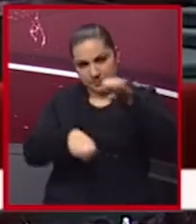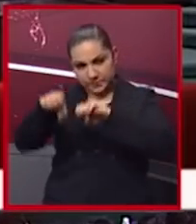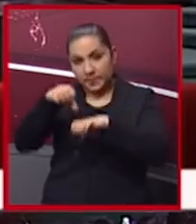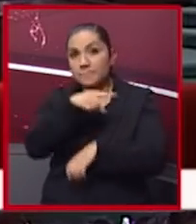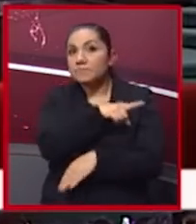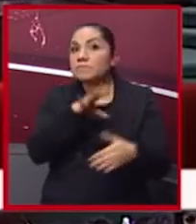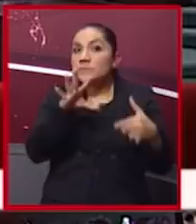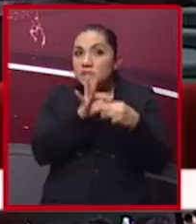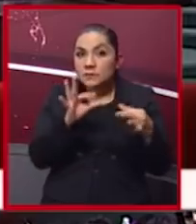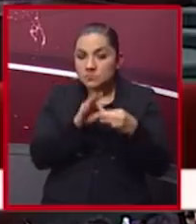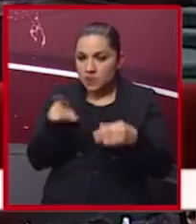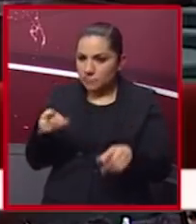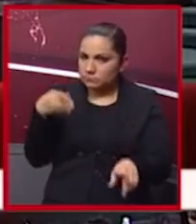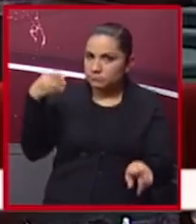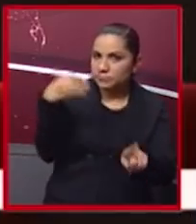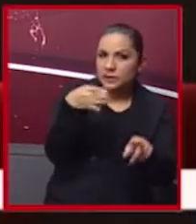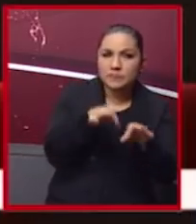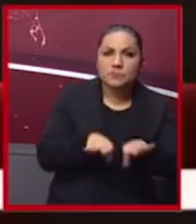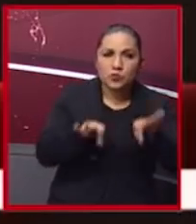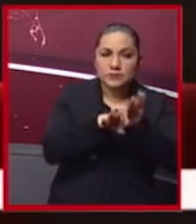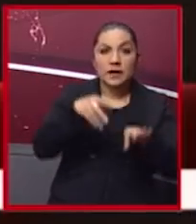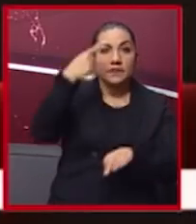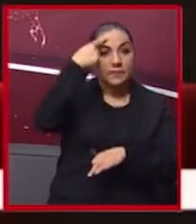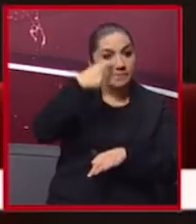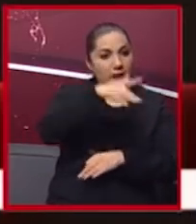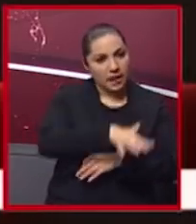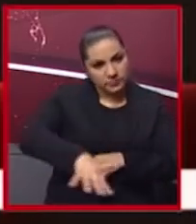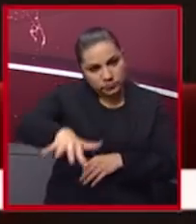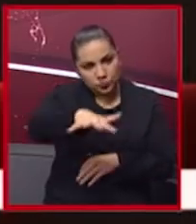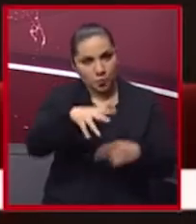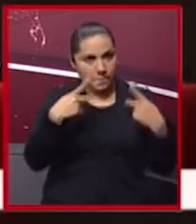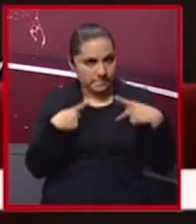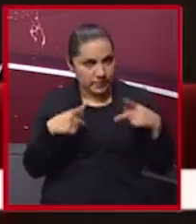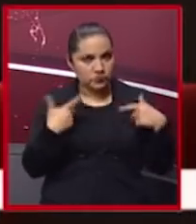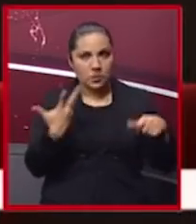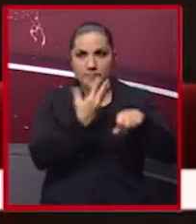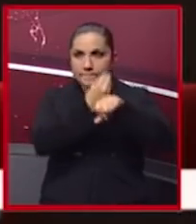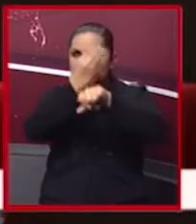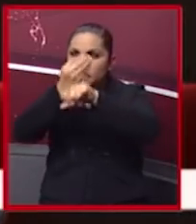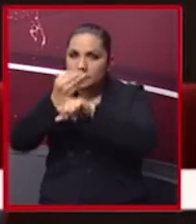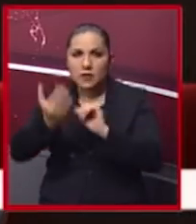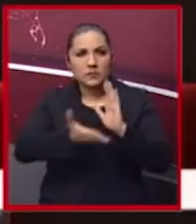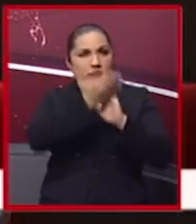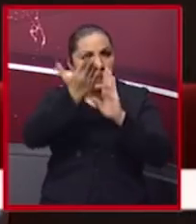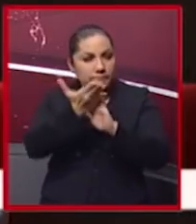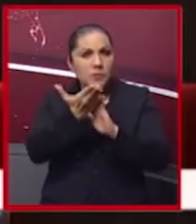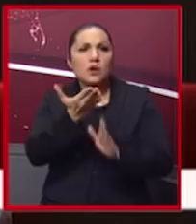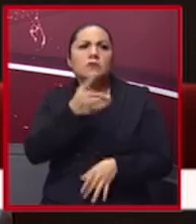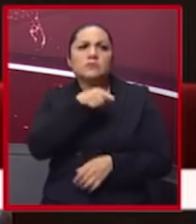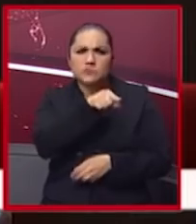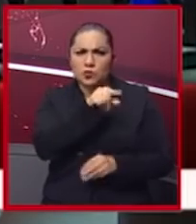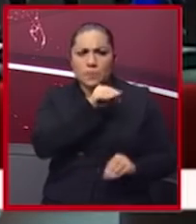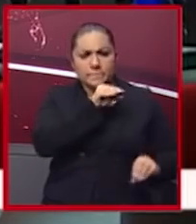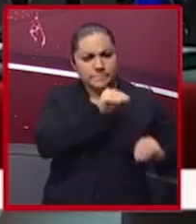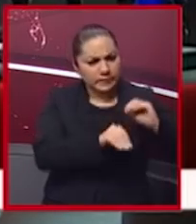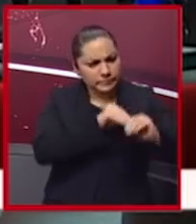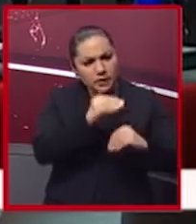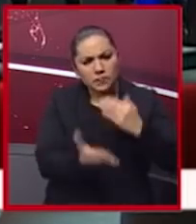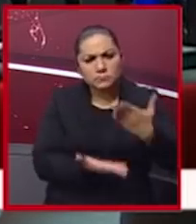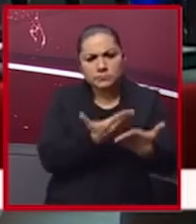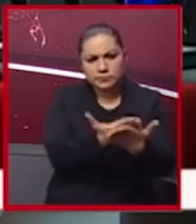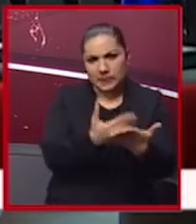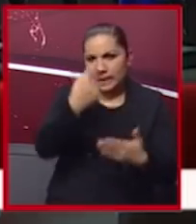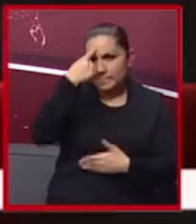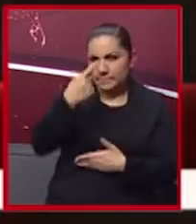infraestructura pública. Señaló que los criterios generales tienen una visión realista acerca de la situación económica que se presenta en el mundo.